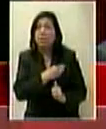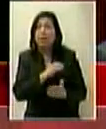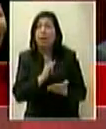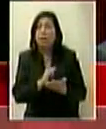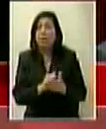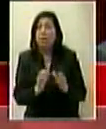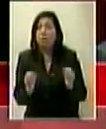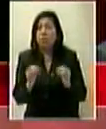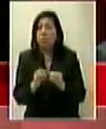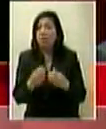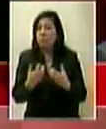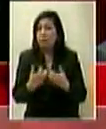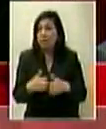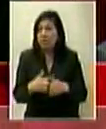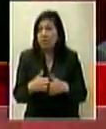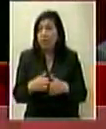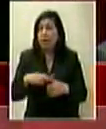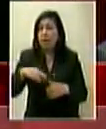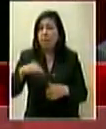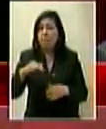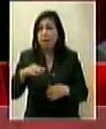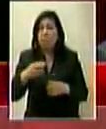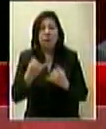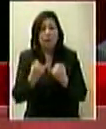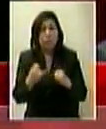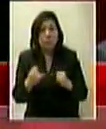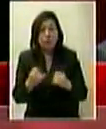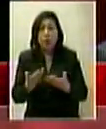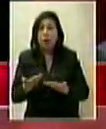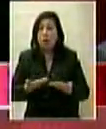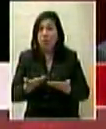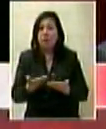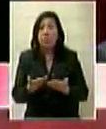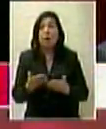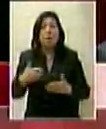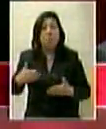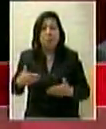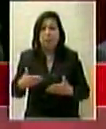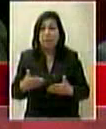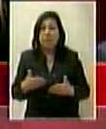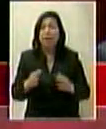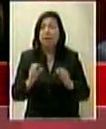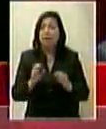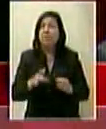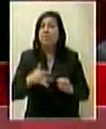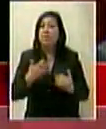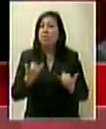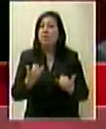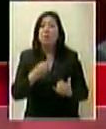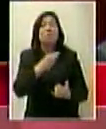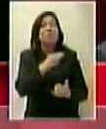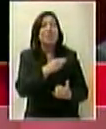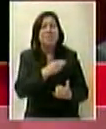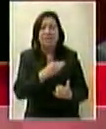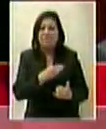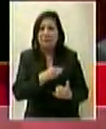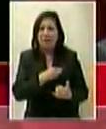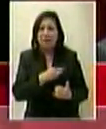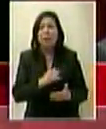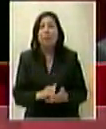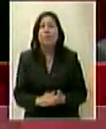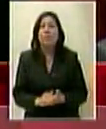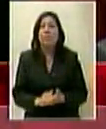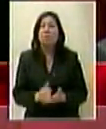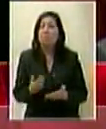que el sector empresarial, las MIPES, la industria, las cooperativas, los pescadores, sientan que este es su ministerio.